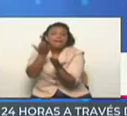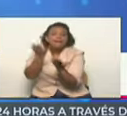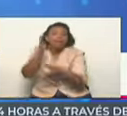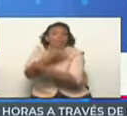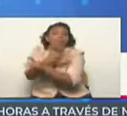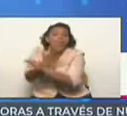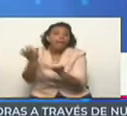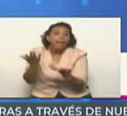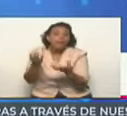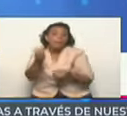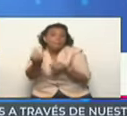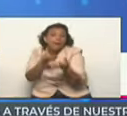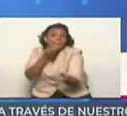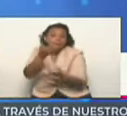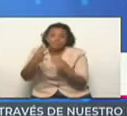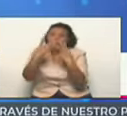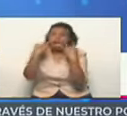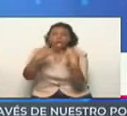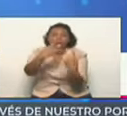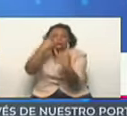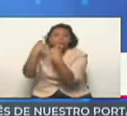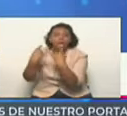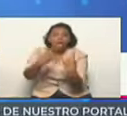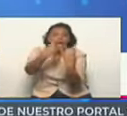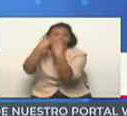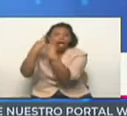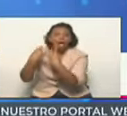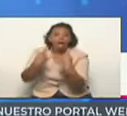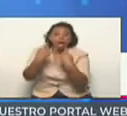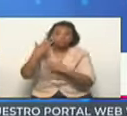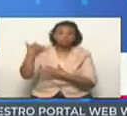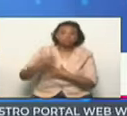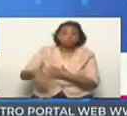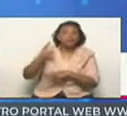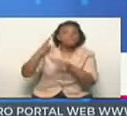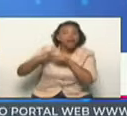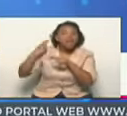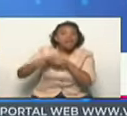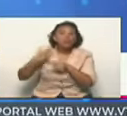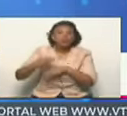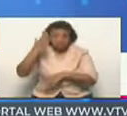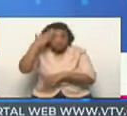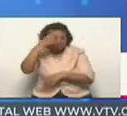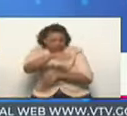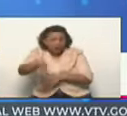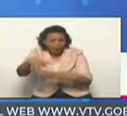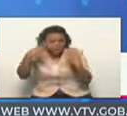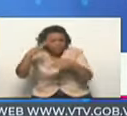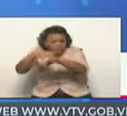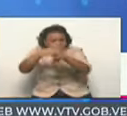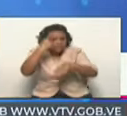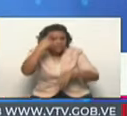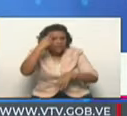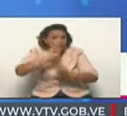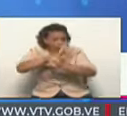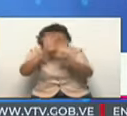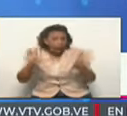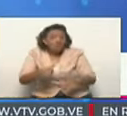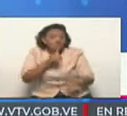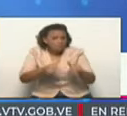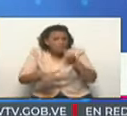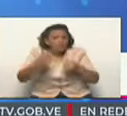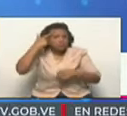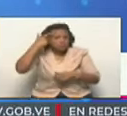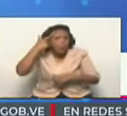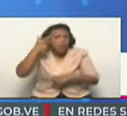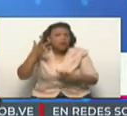juegos, le ofrece cosas. ¿Ah? Señor presidente. Ustedes saben de lo que estoy hablando, ¿verdad? Yo estoy muy bien enterado de todo